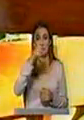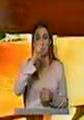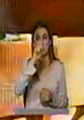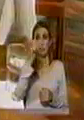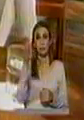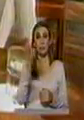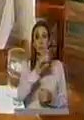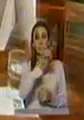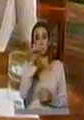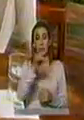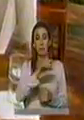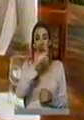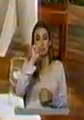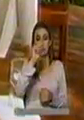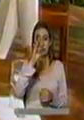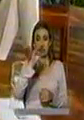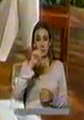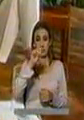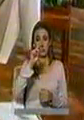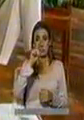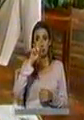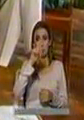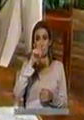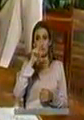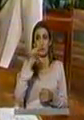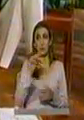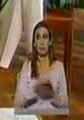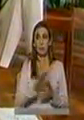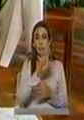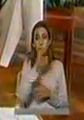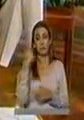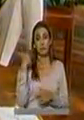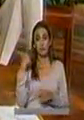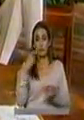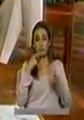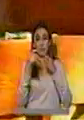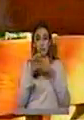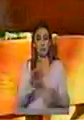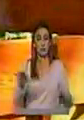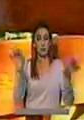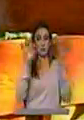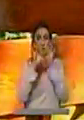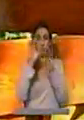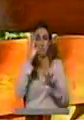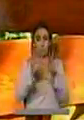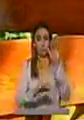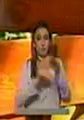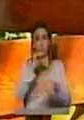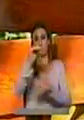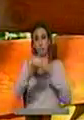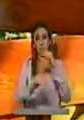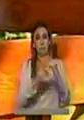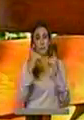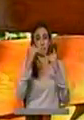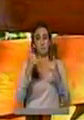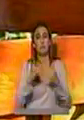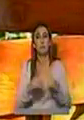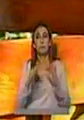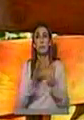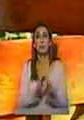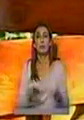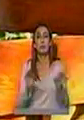en el anterior bloque también del programa, usted mencionaba sobre esa importancia de poder identificar estos elementos